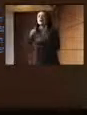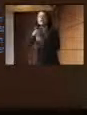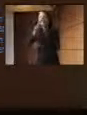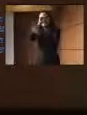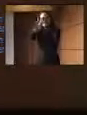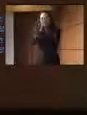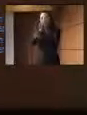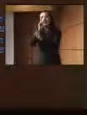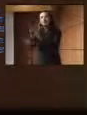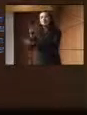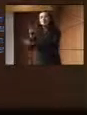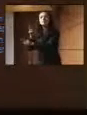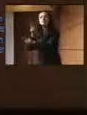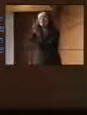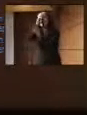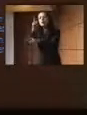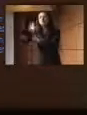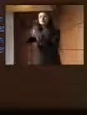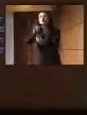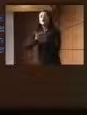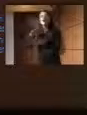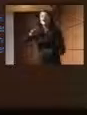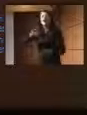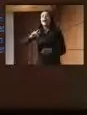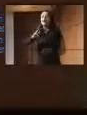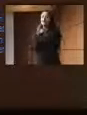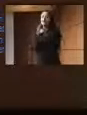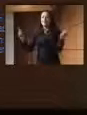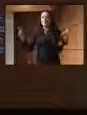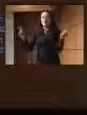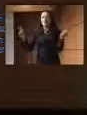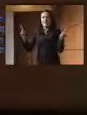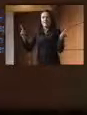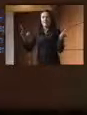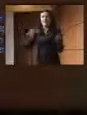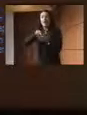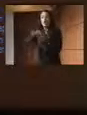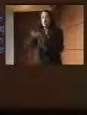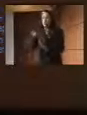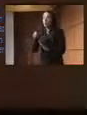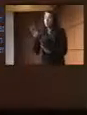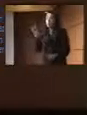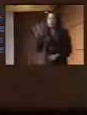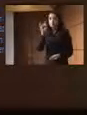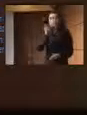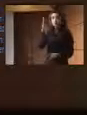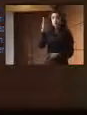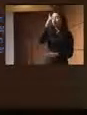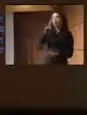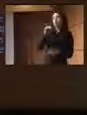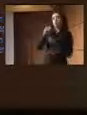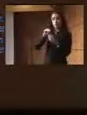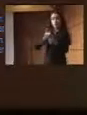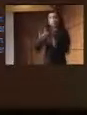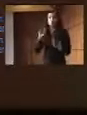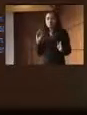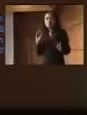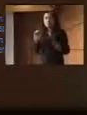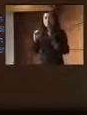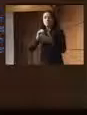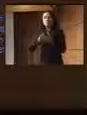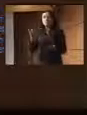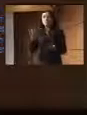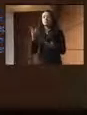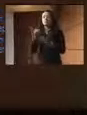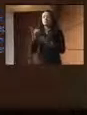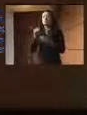por la diferencia y la discapacidad como un elemento de la diversidad humana. Eso puede quedar como muy bonito, dicen, esto es el típico póster bonito, hablamos de